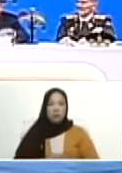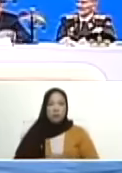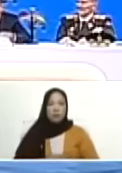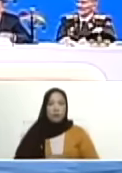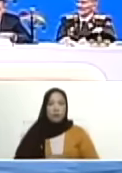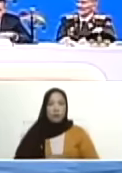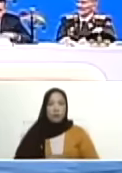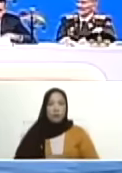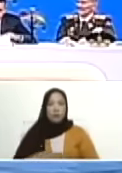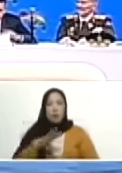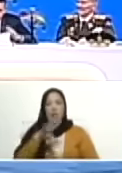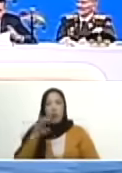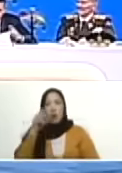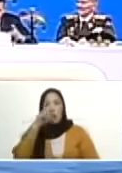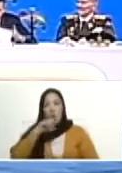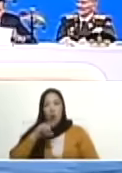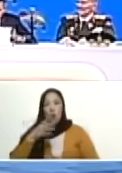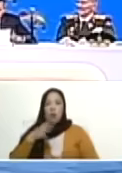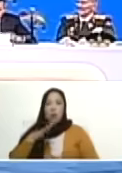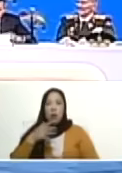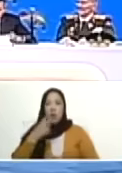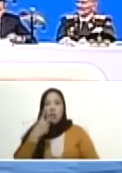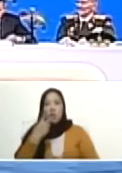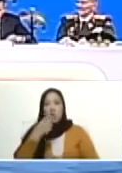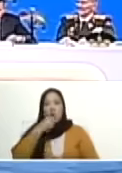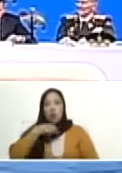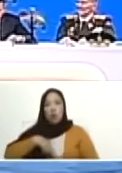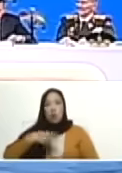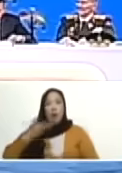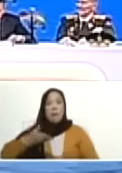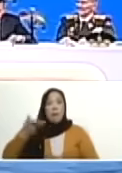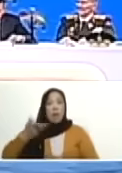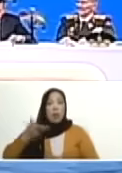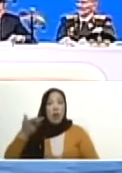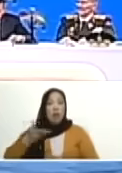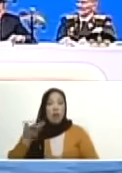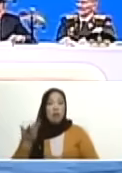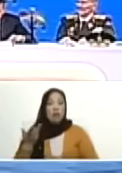esa década de los 40, dos eventos históricos importantes.